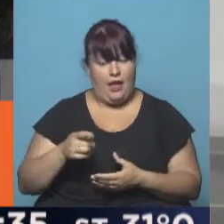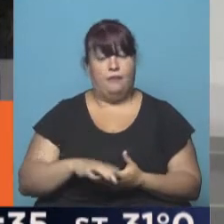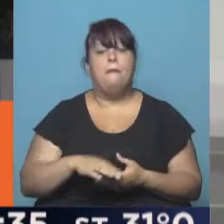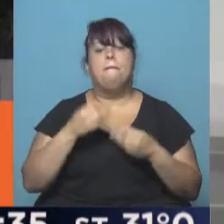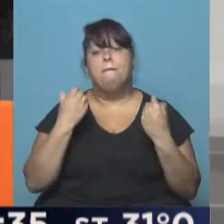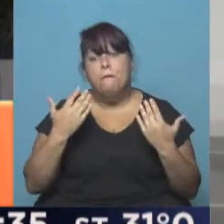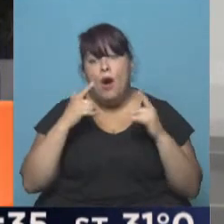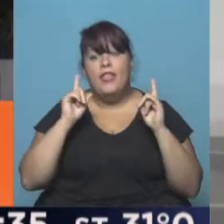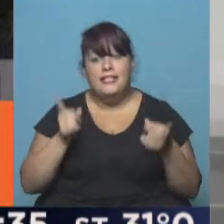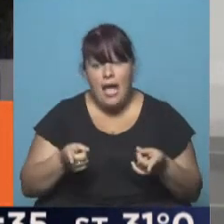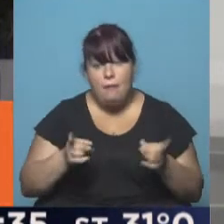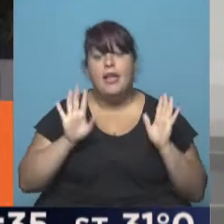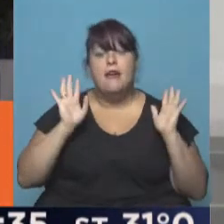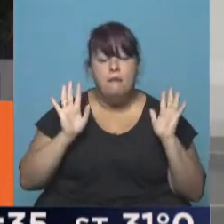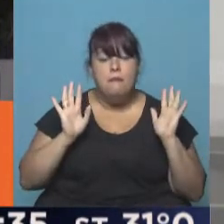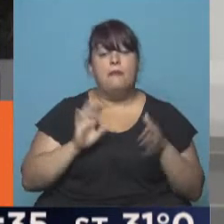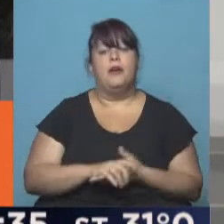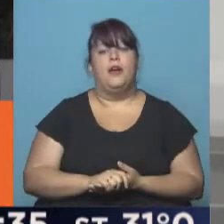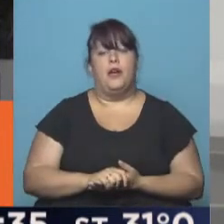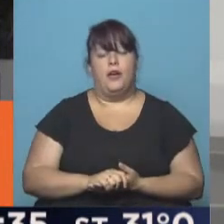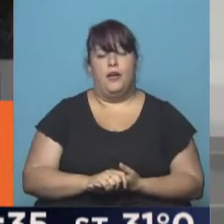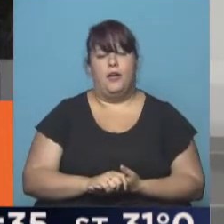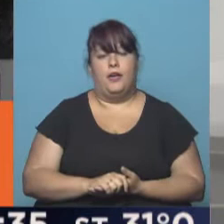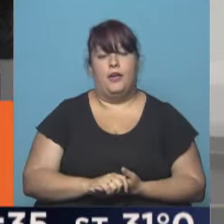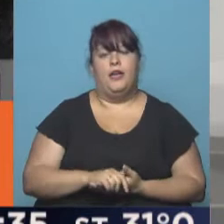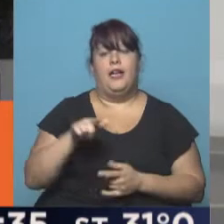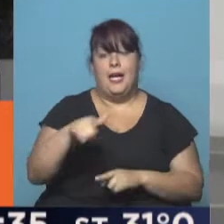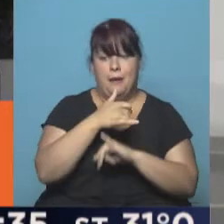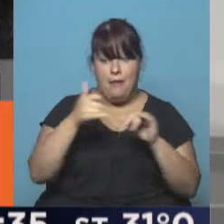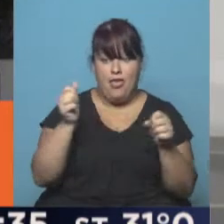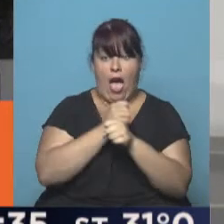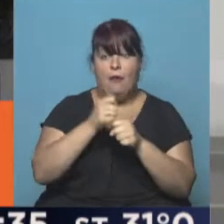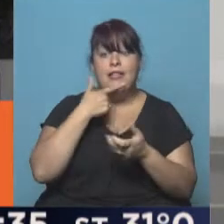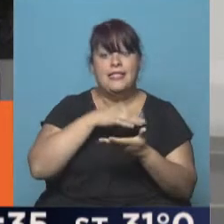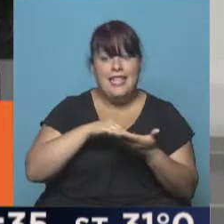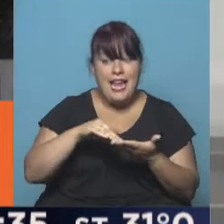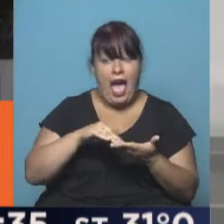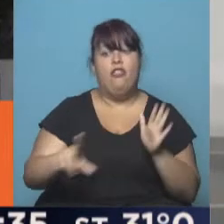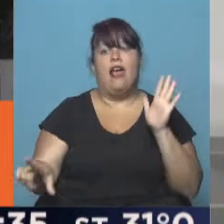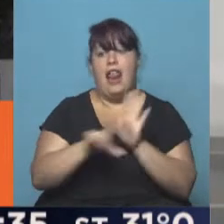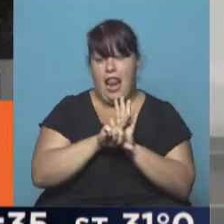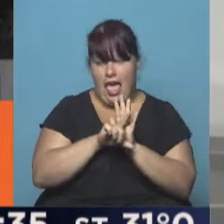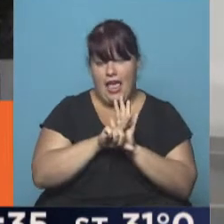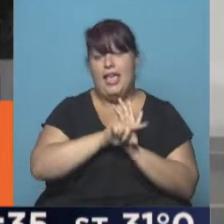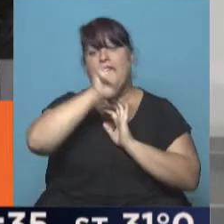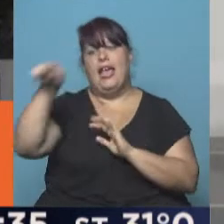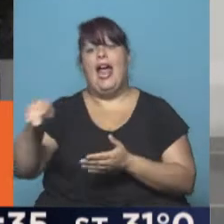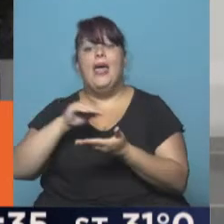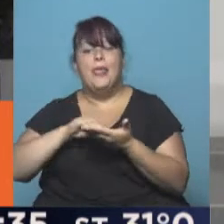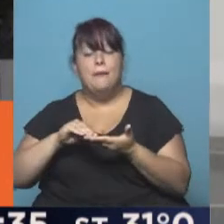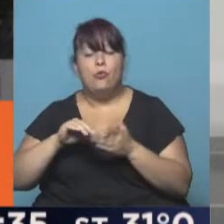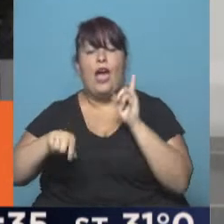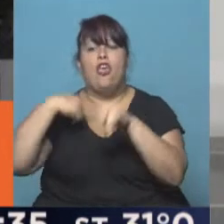la posibilidad también cierta de que esa media sanción del Senado se transforme en ley en la Cámara de Diputados